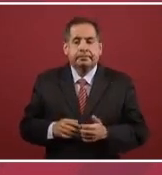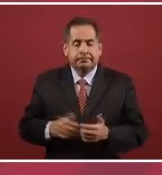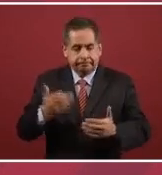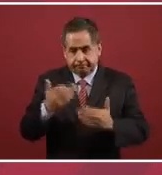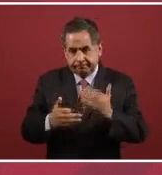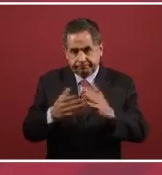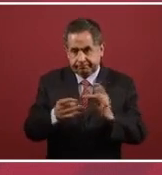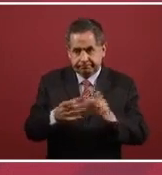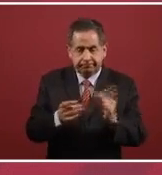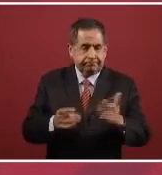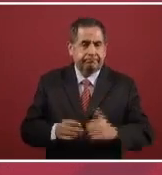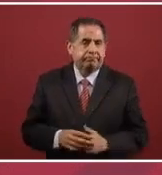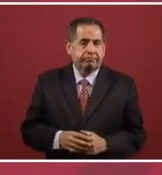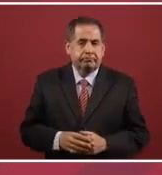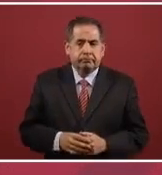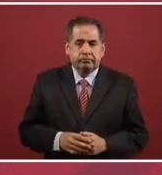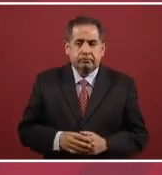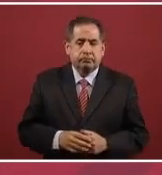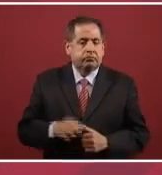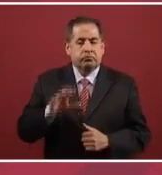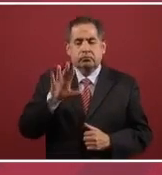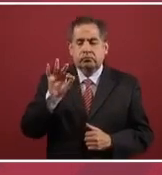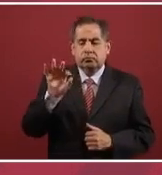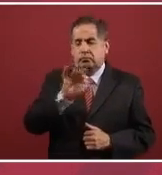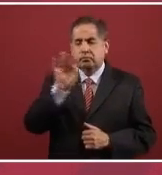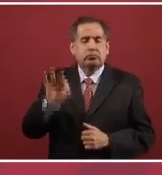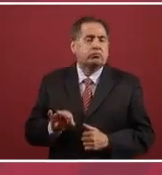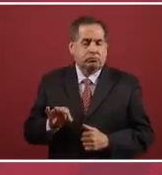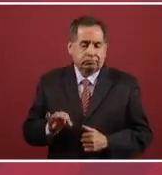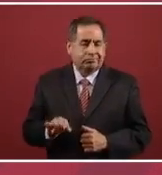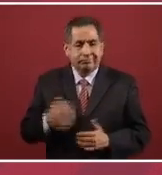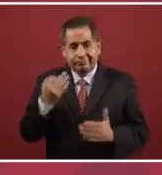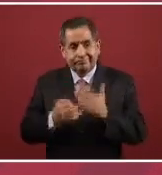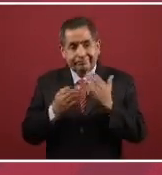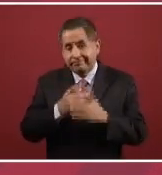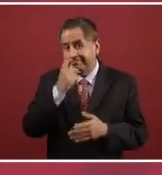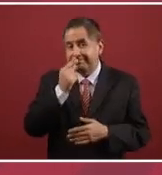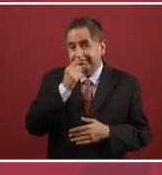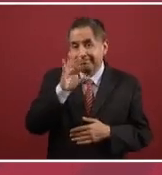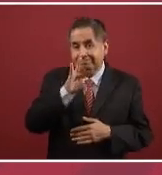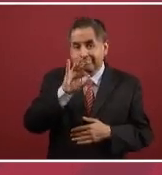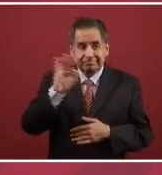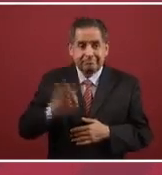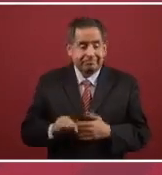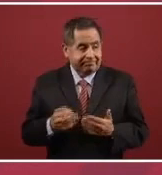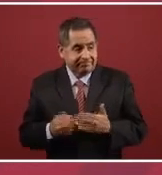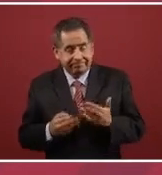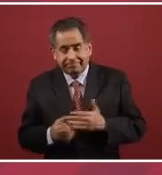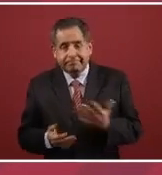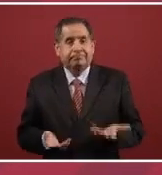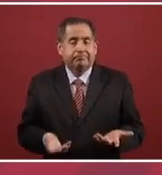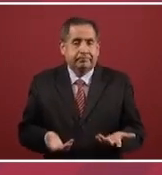falta un 40% de policías.